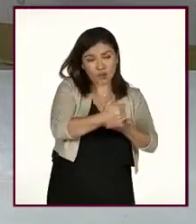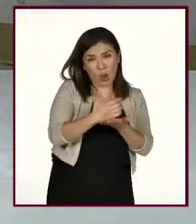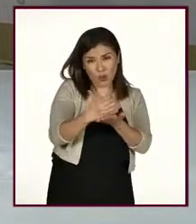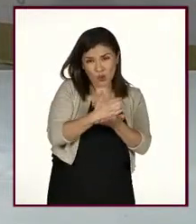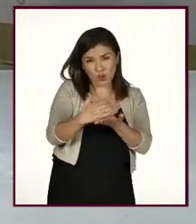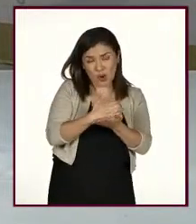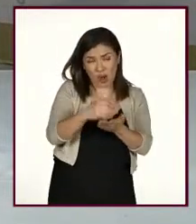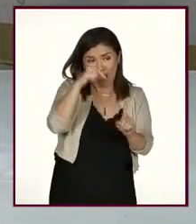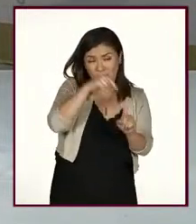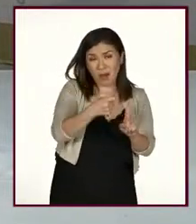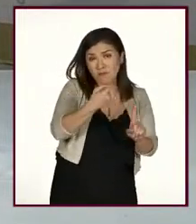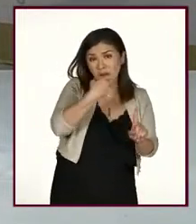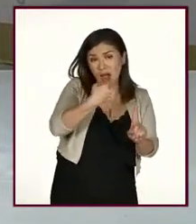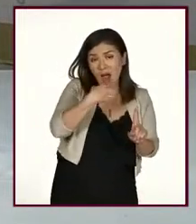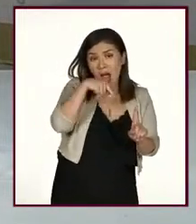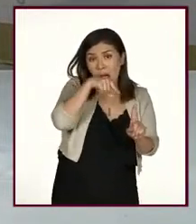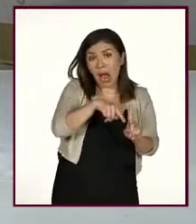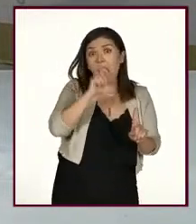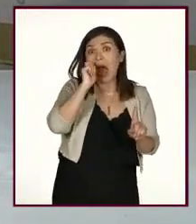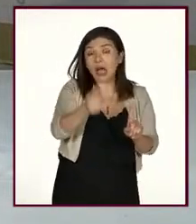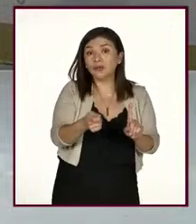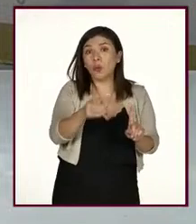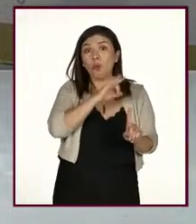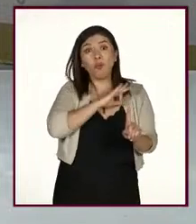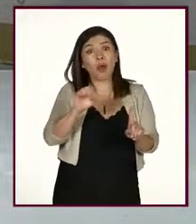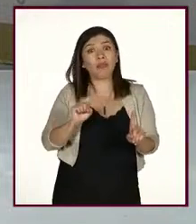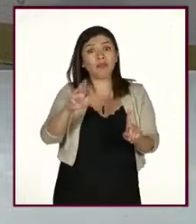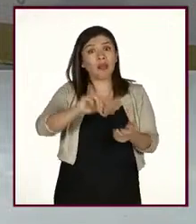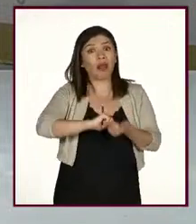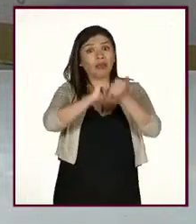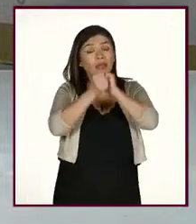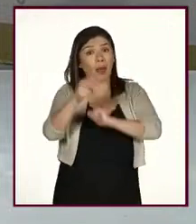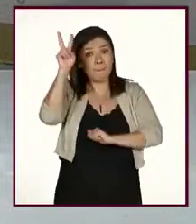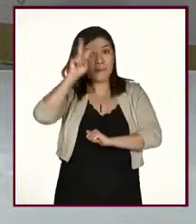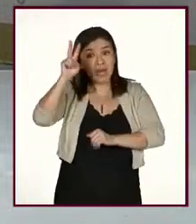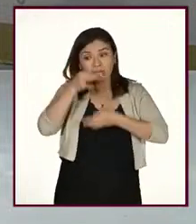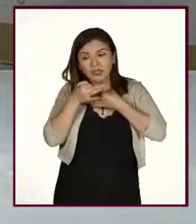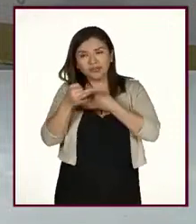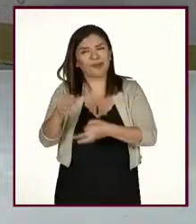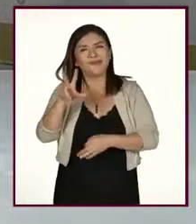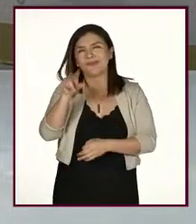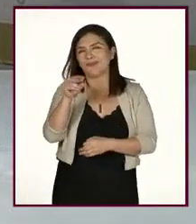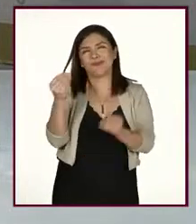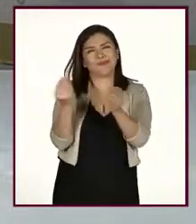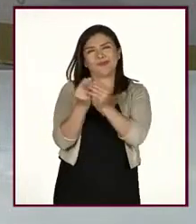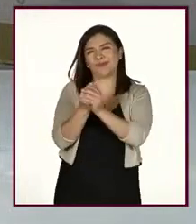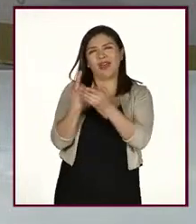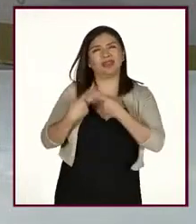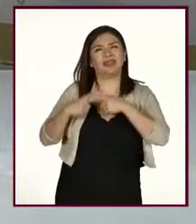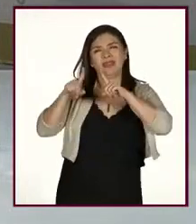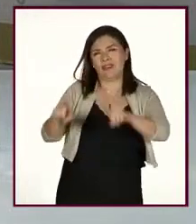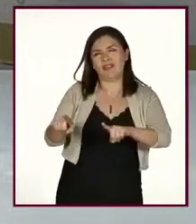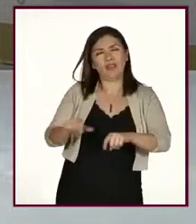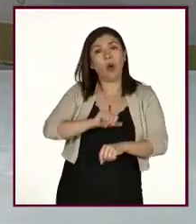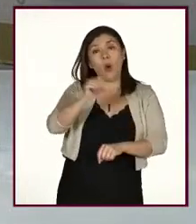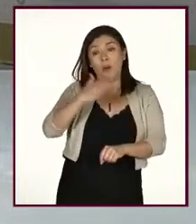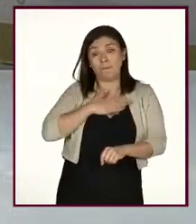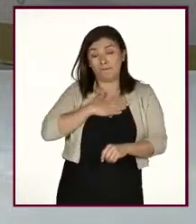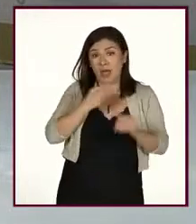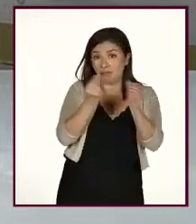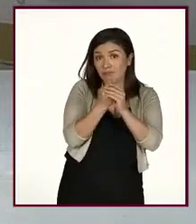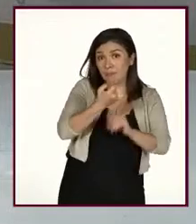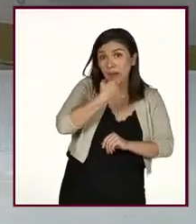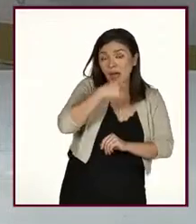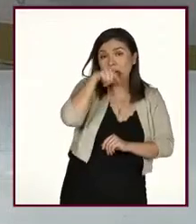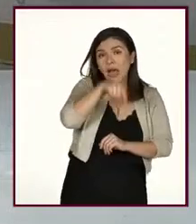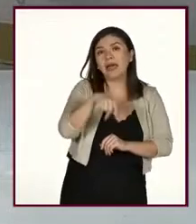farmacológico, no es un medicamento, no son medicamentos que generan adicción. Los grupos de fármacos que utilizamos